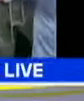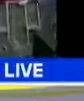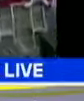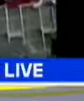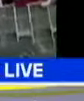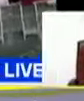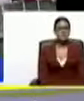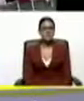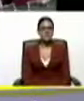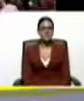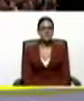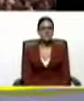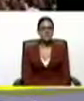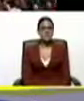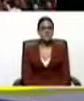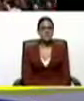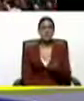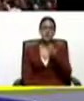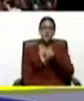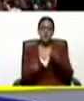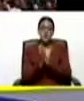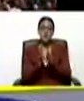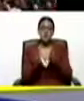¿Cómo está el 1x10 en Guatire?